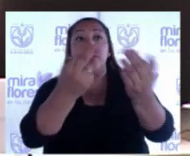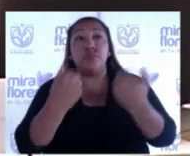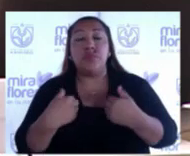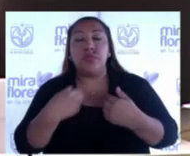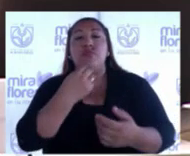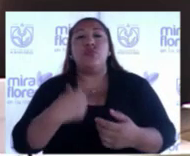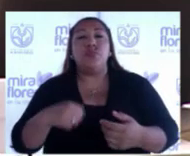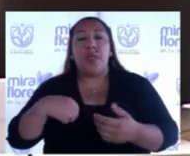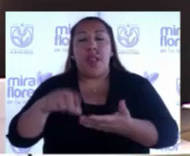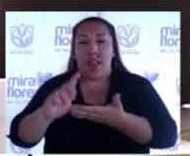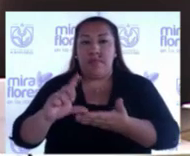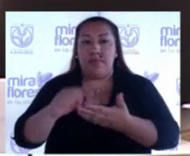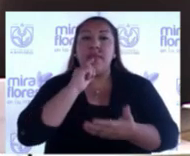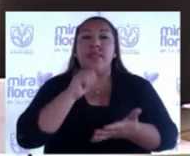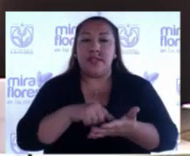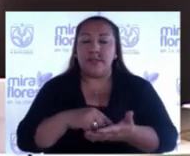Lima.